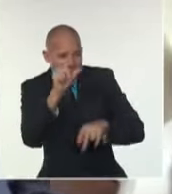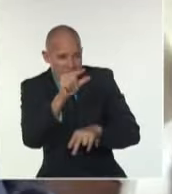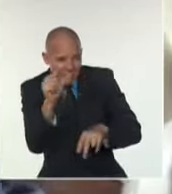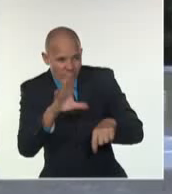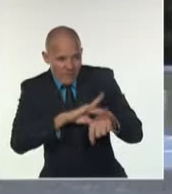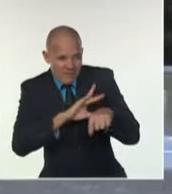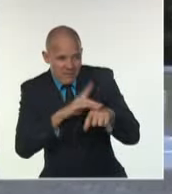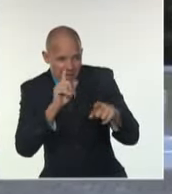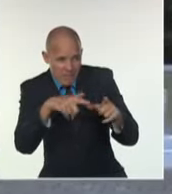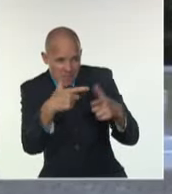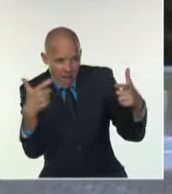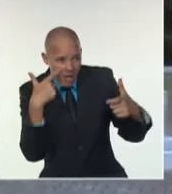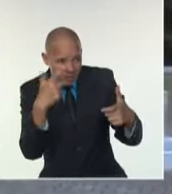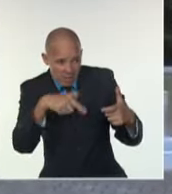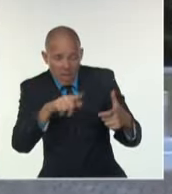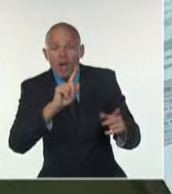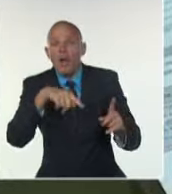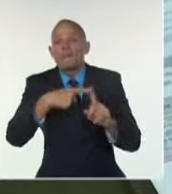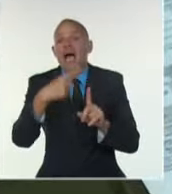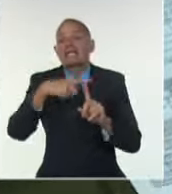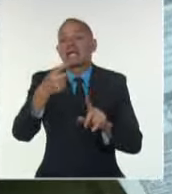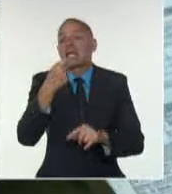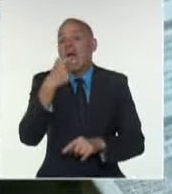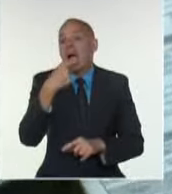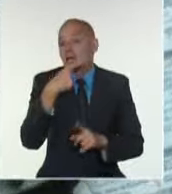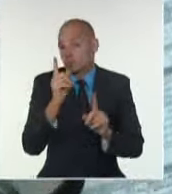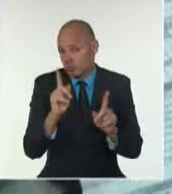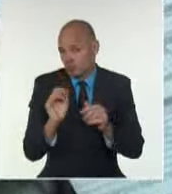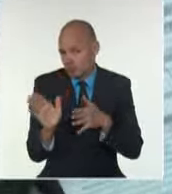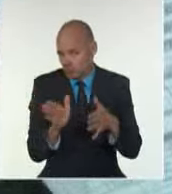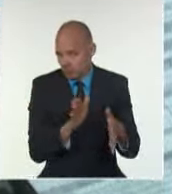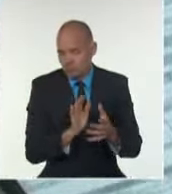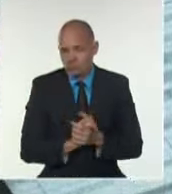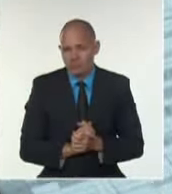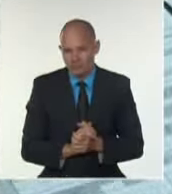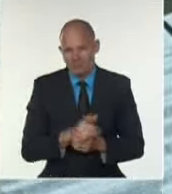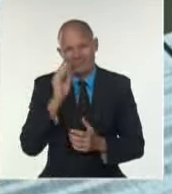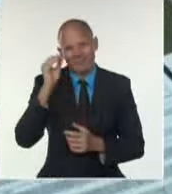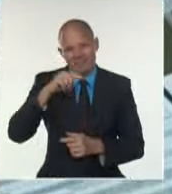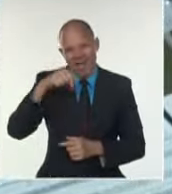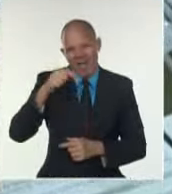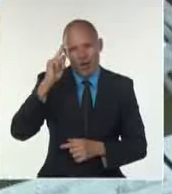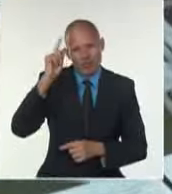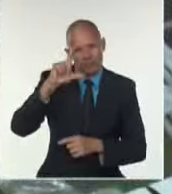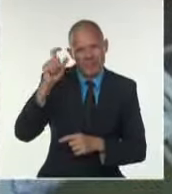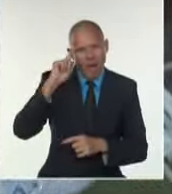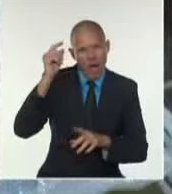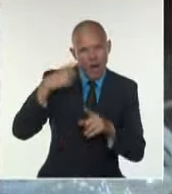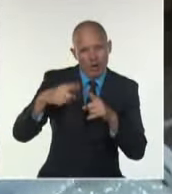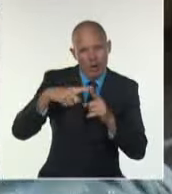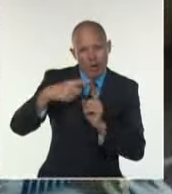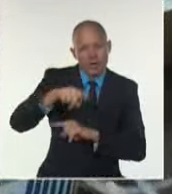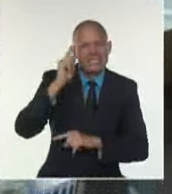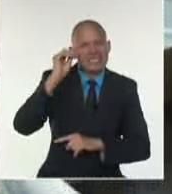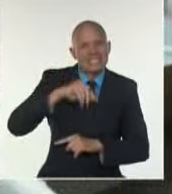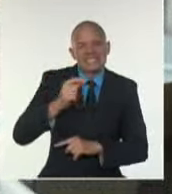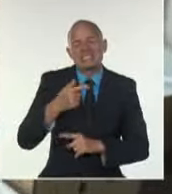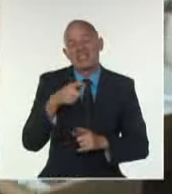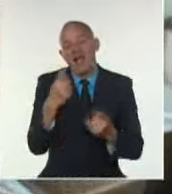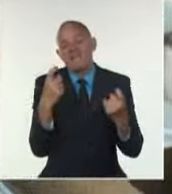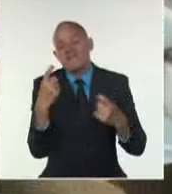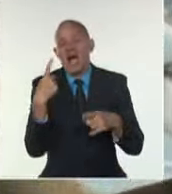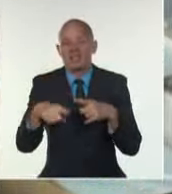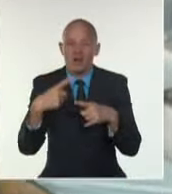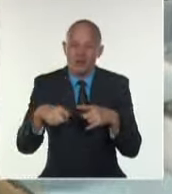el tratamiento. Pese a dificultades y carencias, las instituciones científicas cubanas no cejan en el empeño de aportar